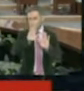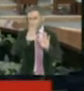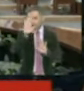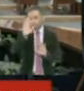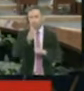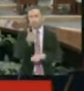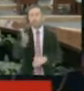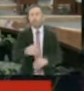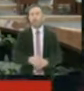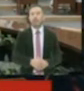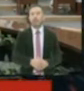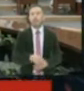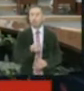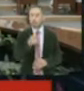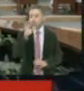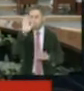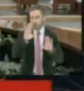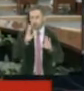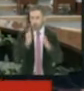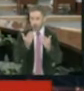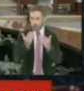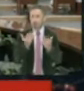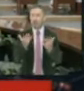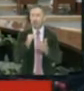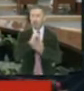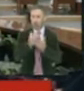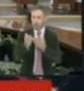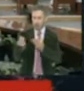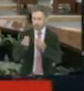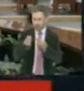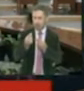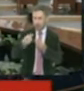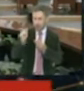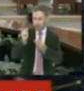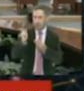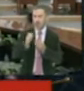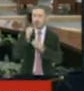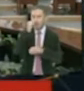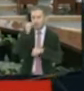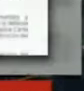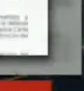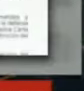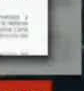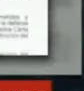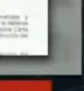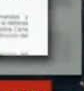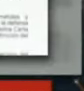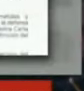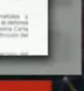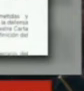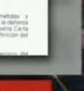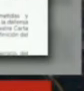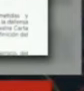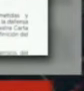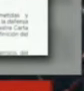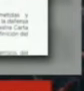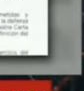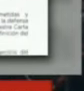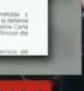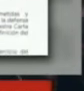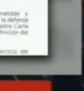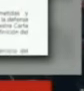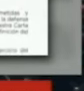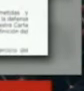los que estamos en las ciudades, sino los que están en las sierras, en el campo, en el norte, en el sur, en el desierto.